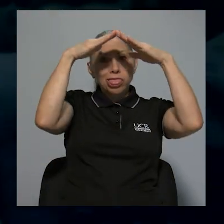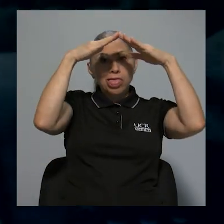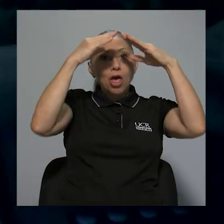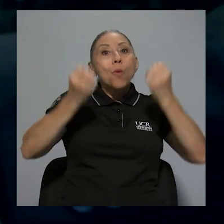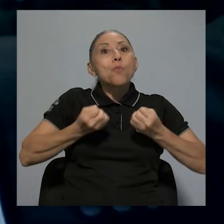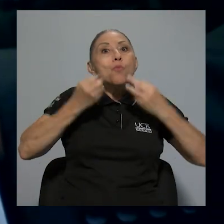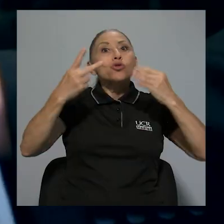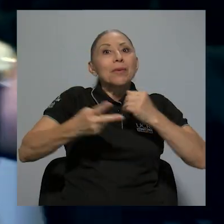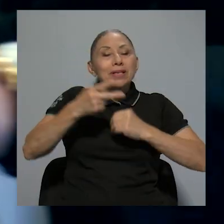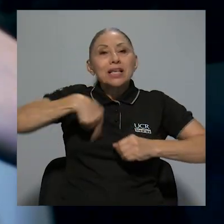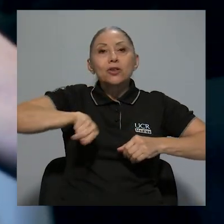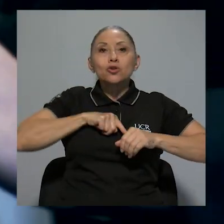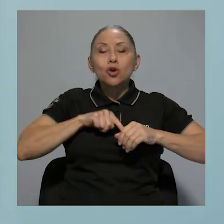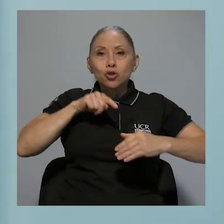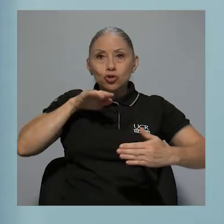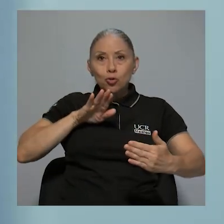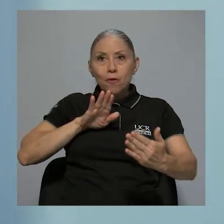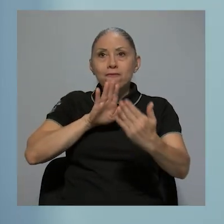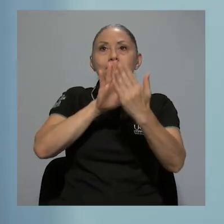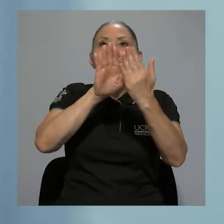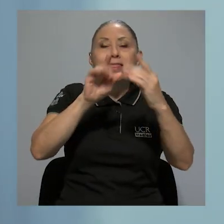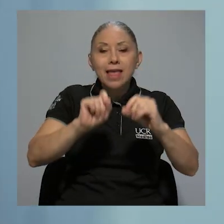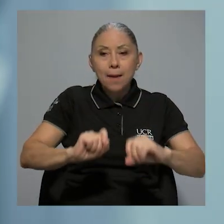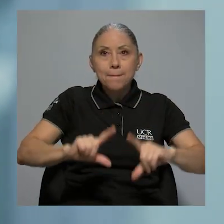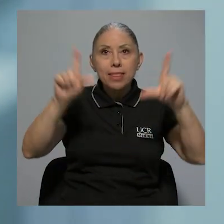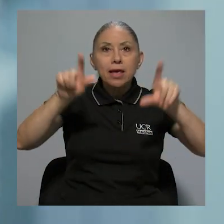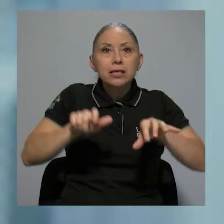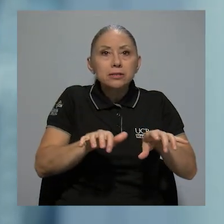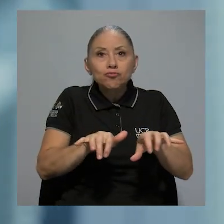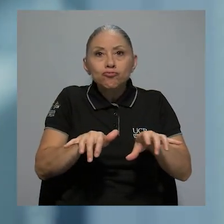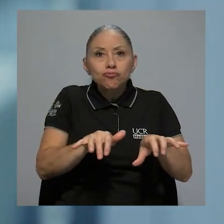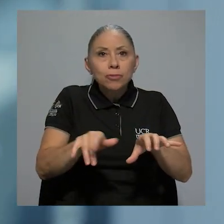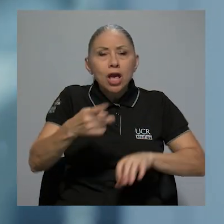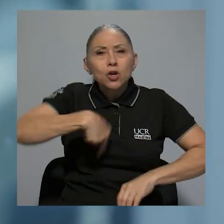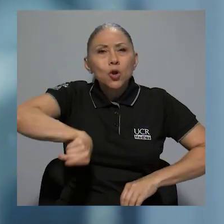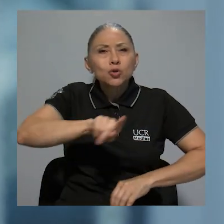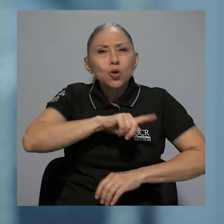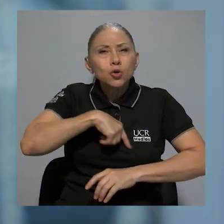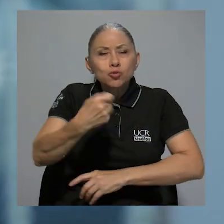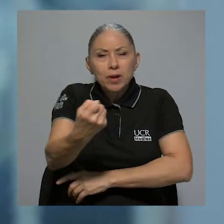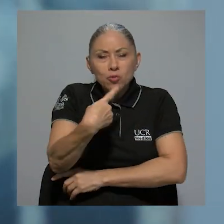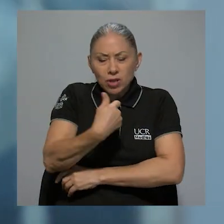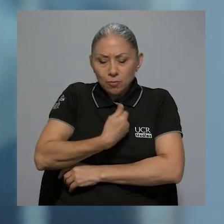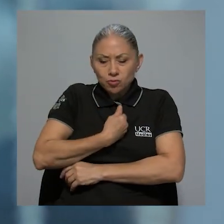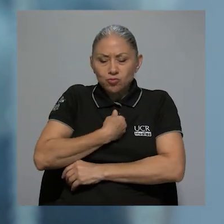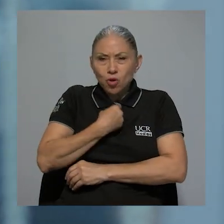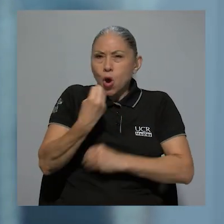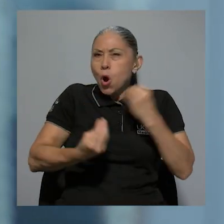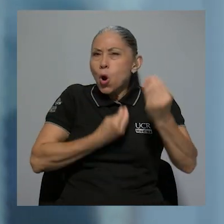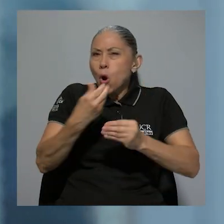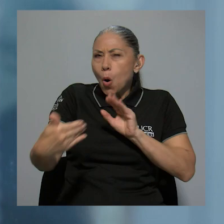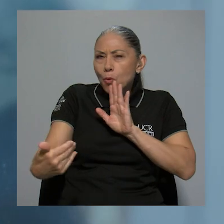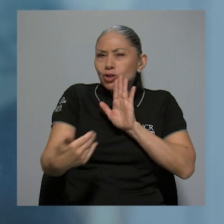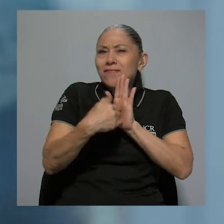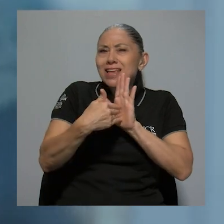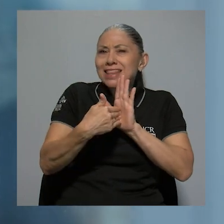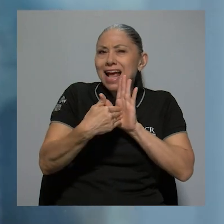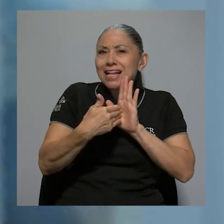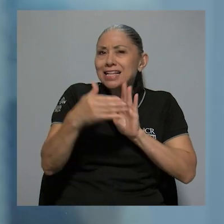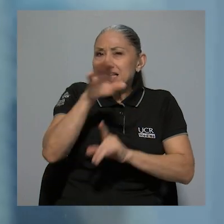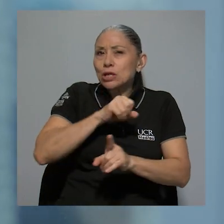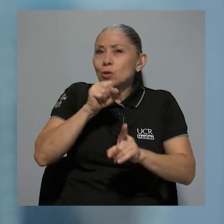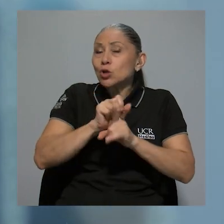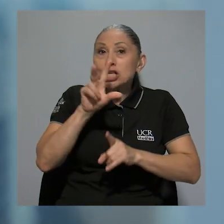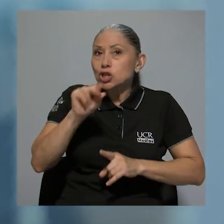a pantallas. Esto nos hace preguntarnos, ¿cómo nos afectan los efectos no visuales de la luz y